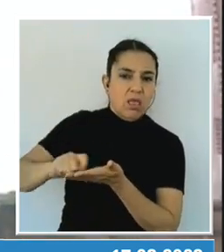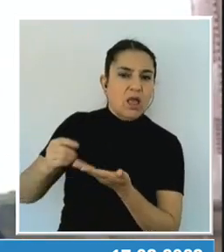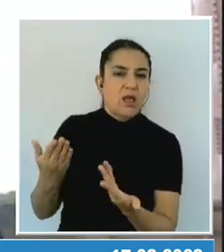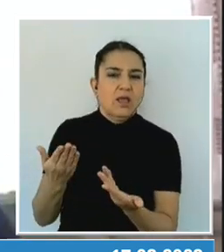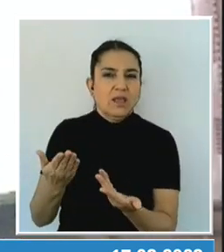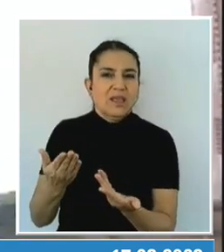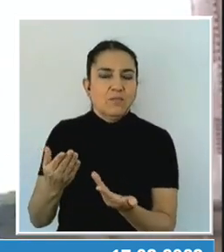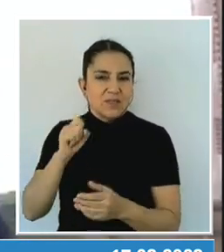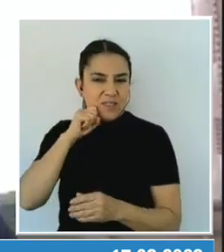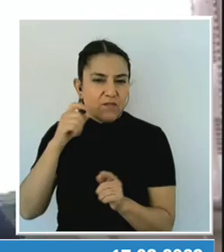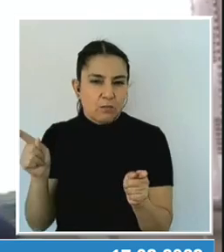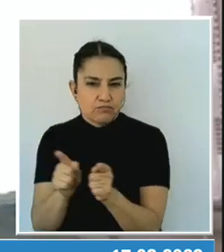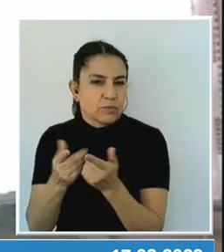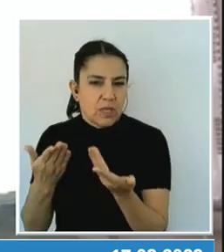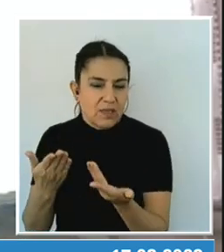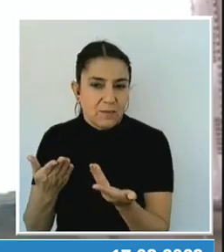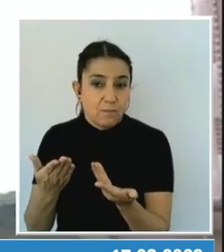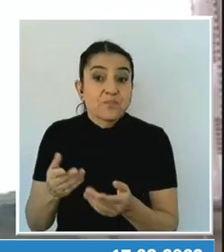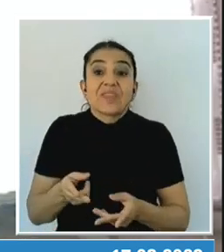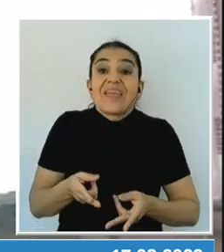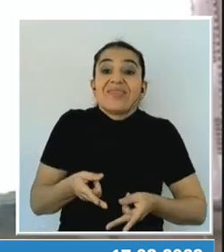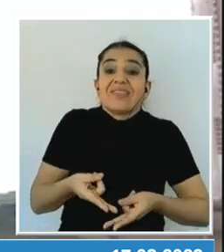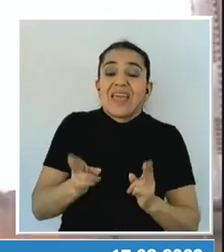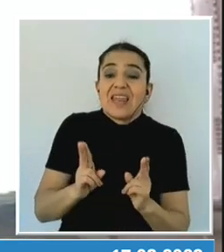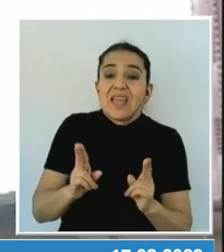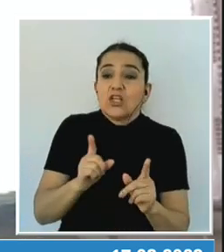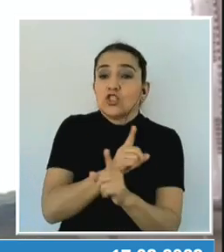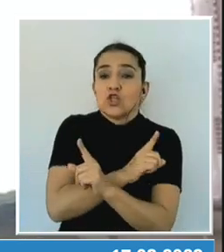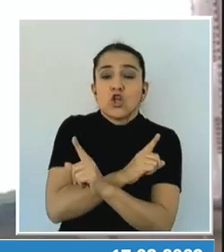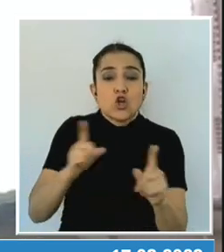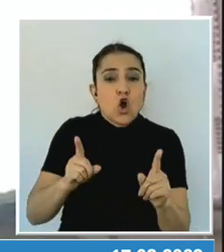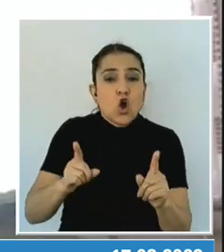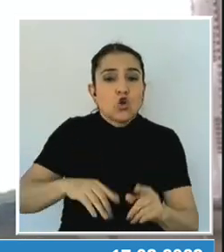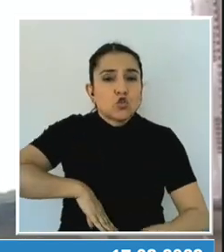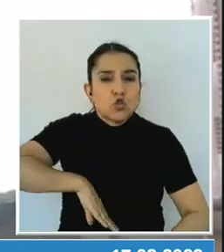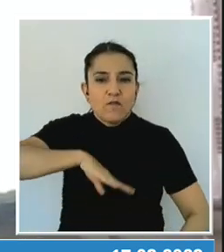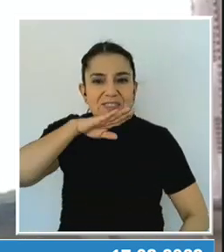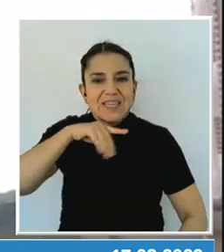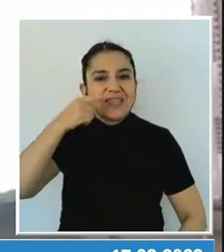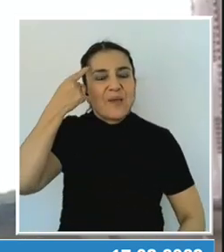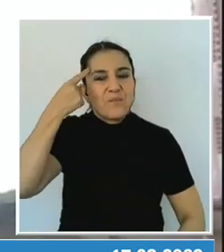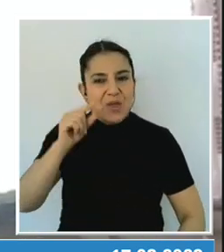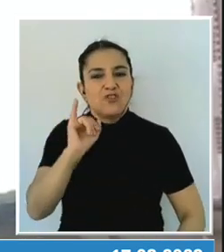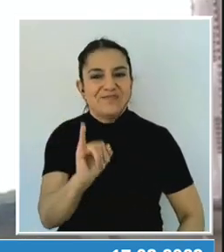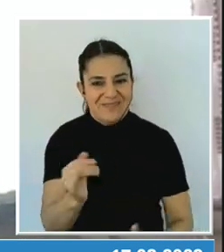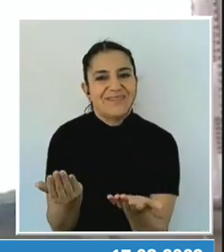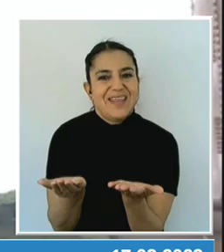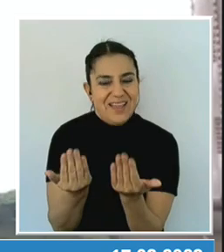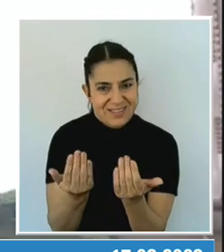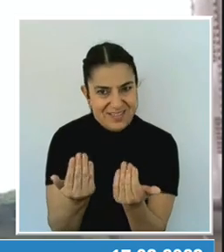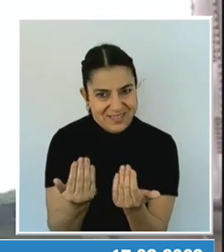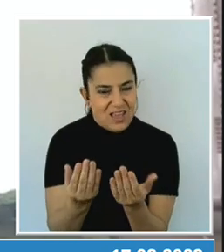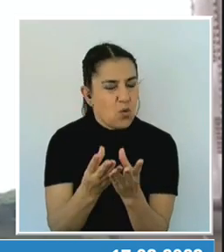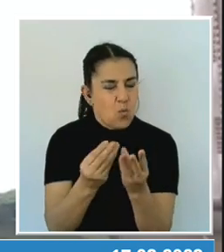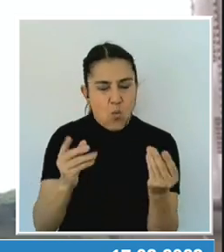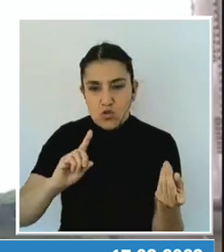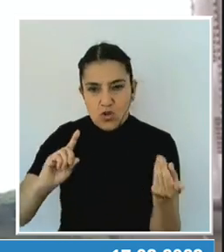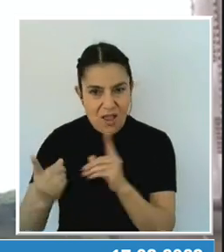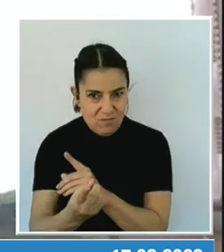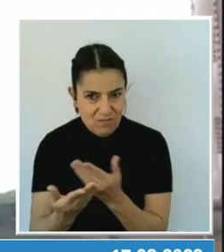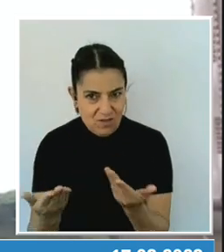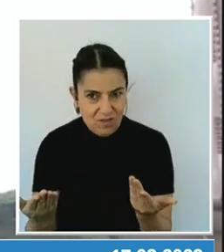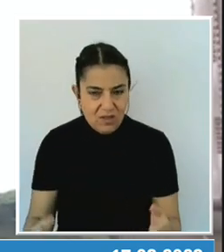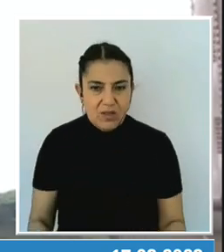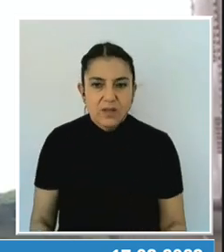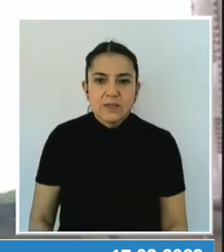cuestión, ¿no? El derecho no es condición suficiente, pero es condición necesaria en muchos casos, ¿no? Y por